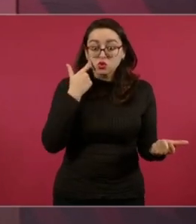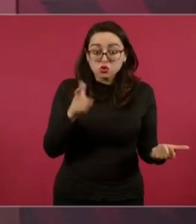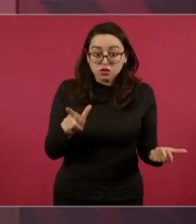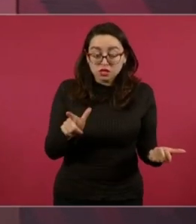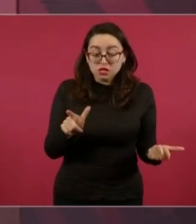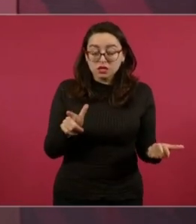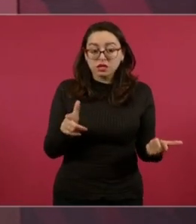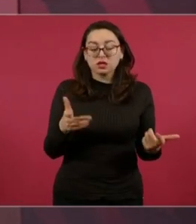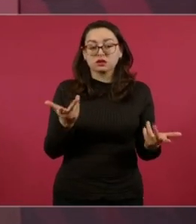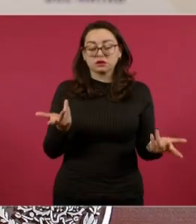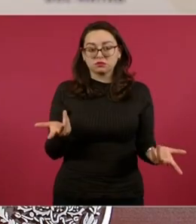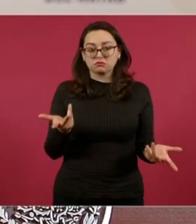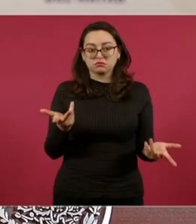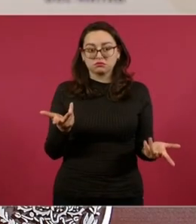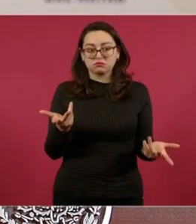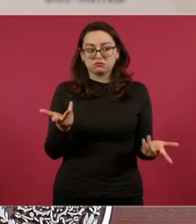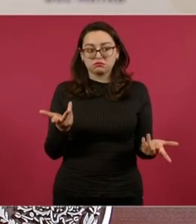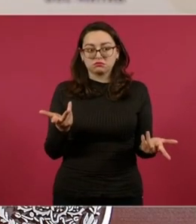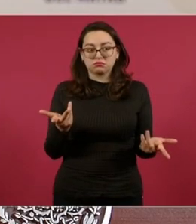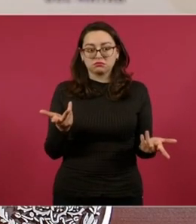más que el presidente,